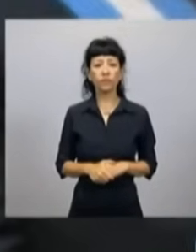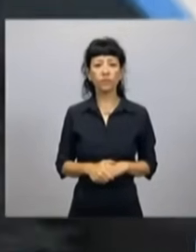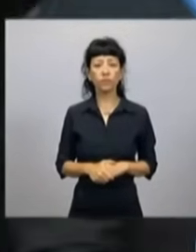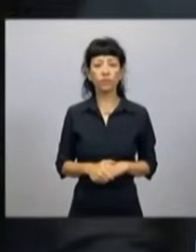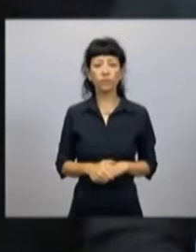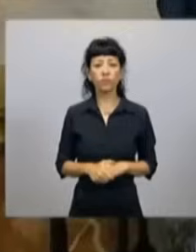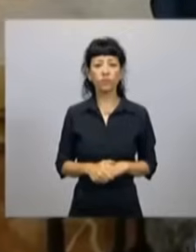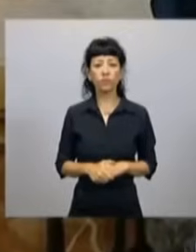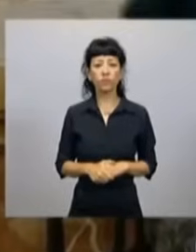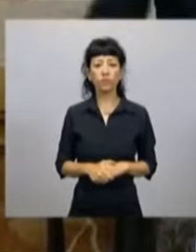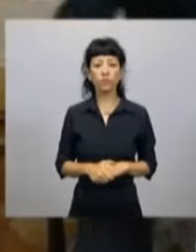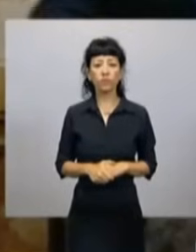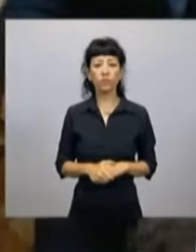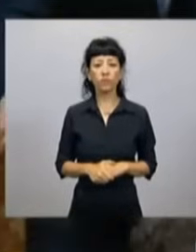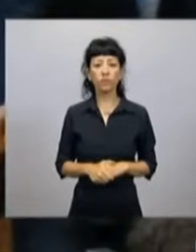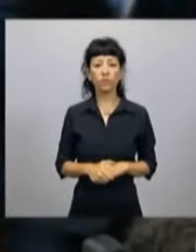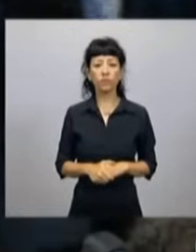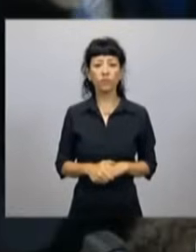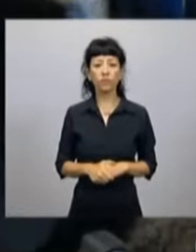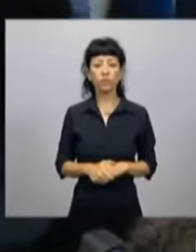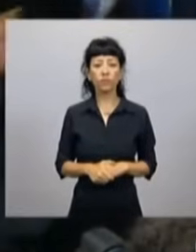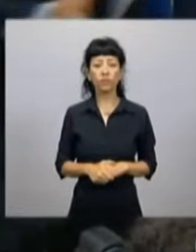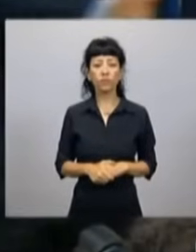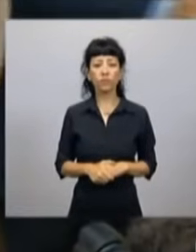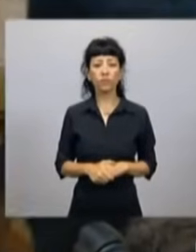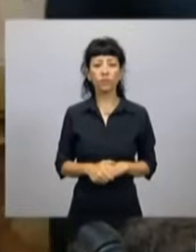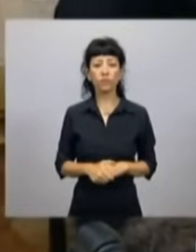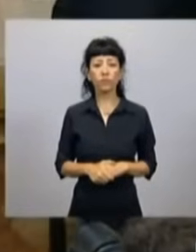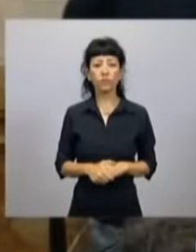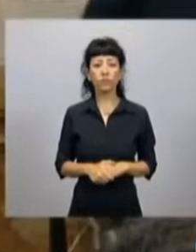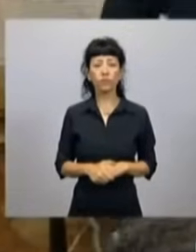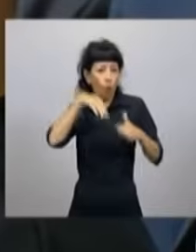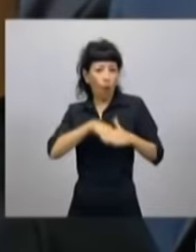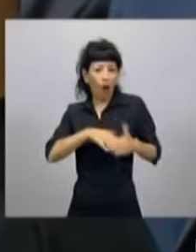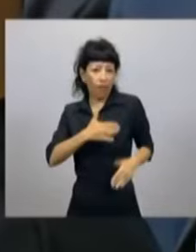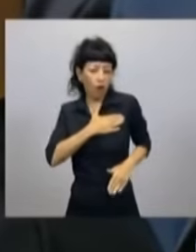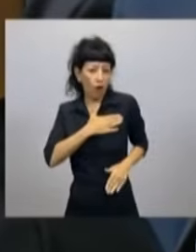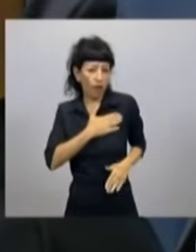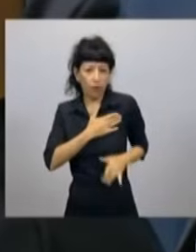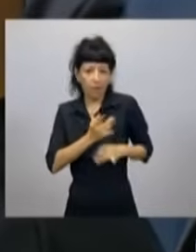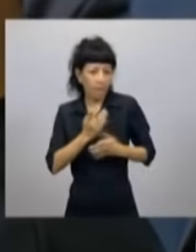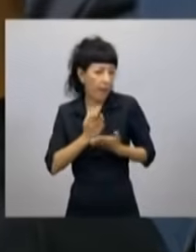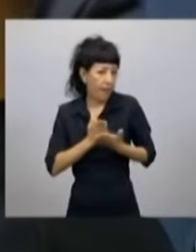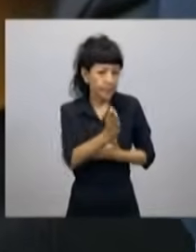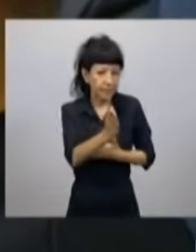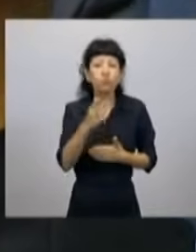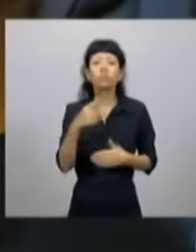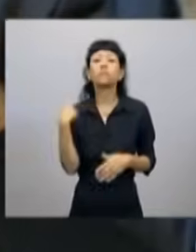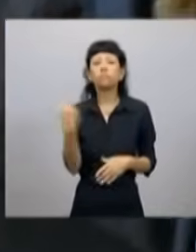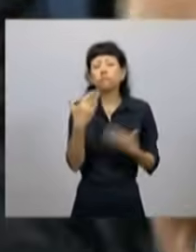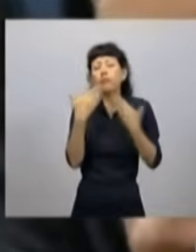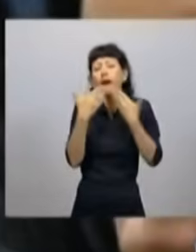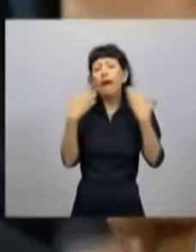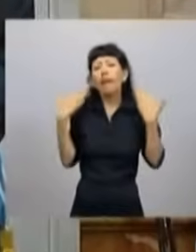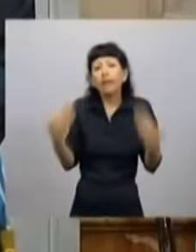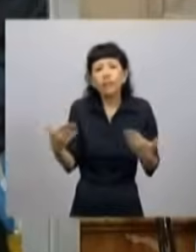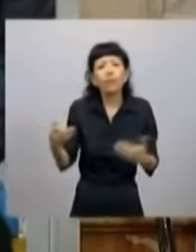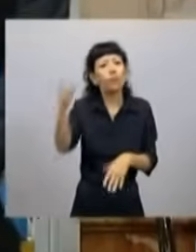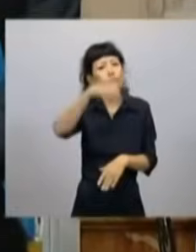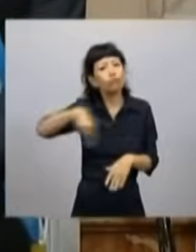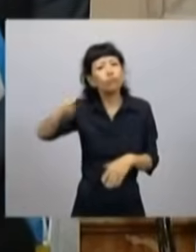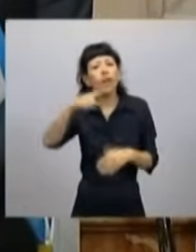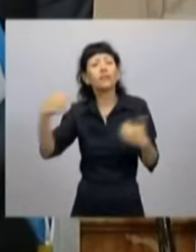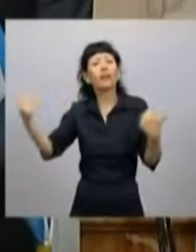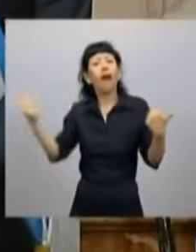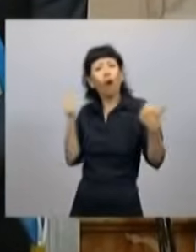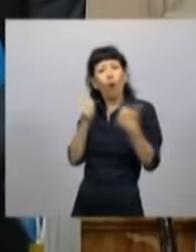qué podría afectar negativamente la llegada de Javier Milei, si es que usted piensa que hay algún punto, a la política exterior de